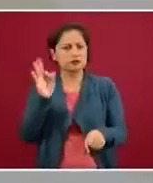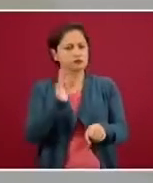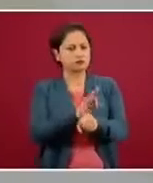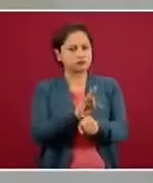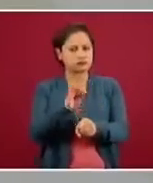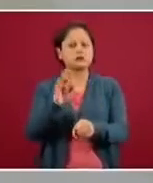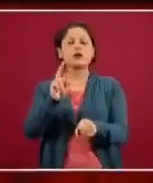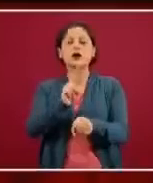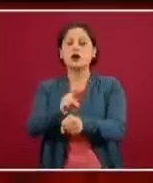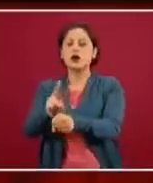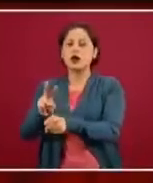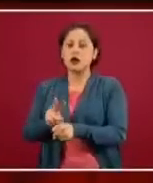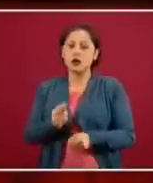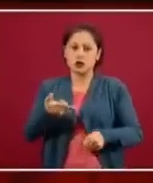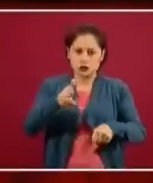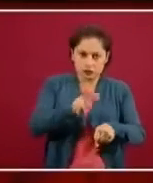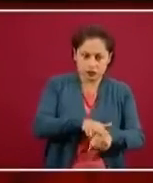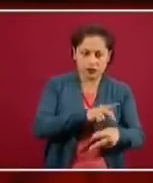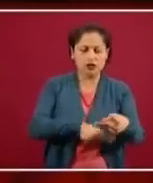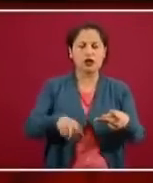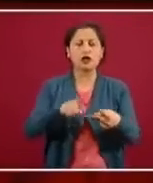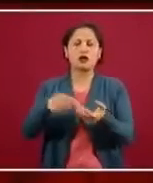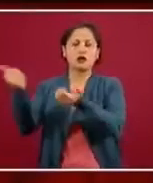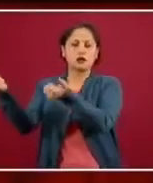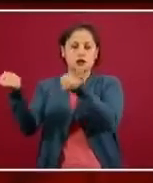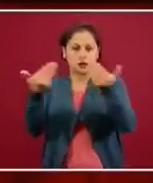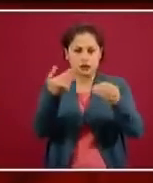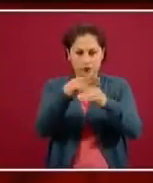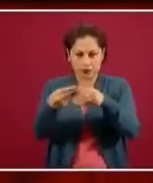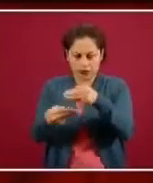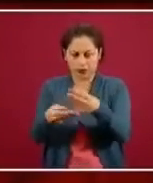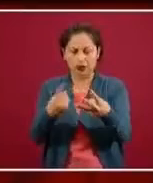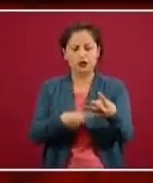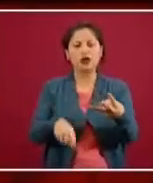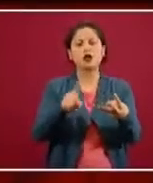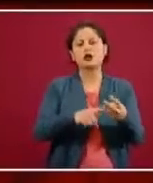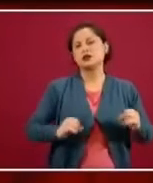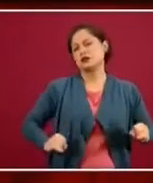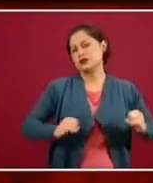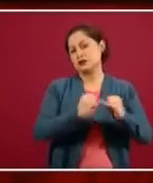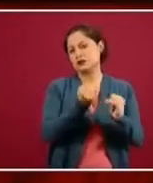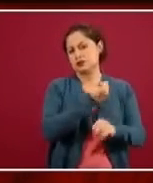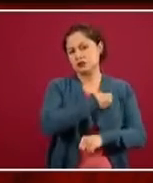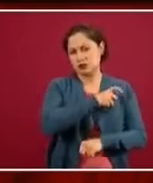el transporte de los insumos, las instalaciones de salud, las